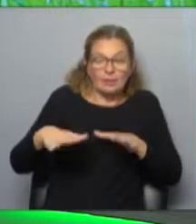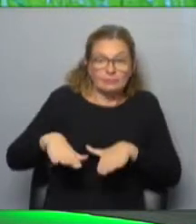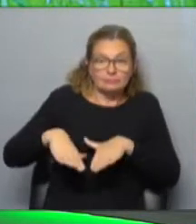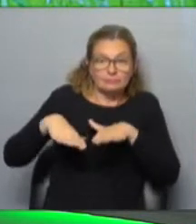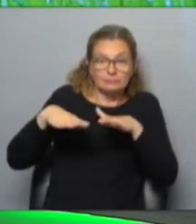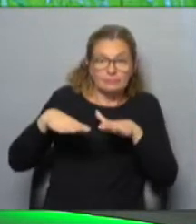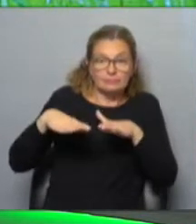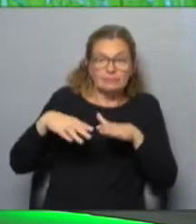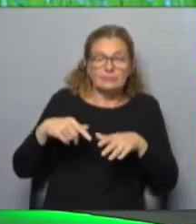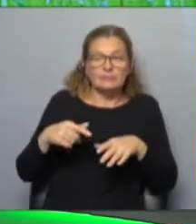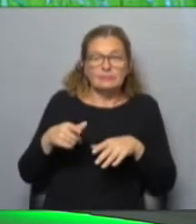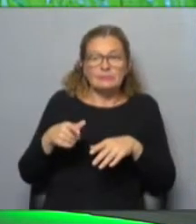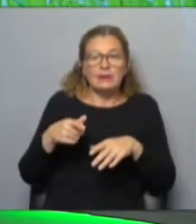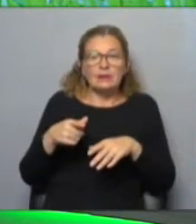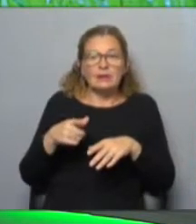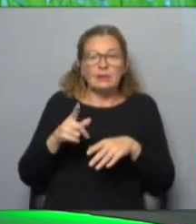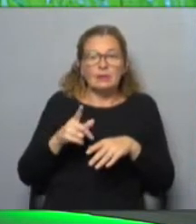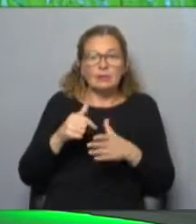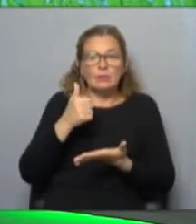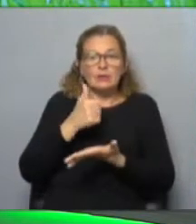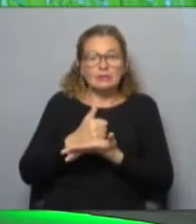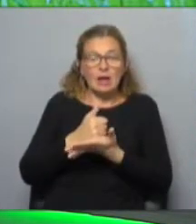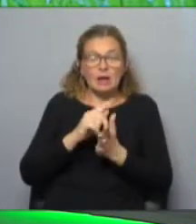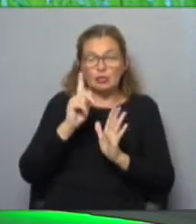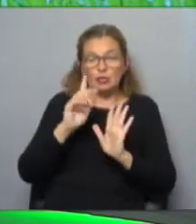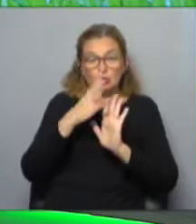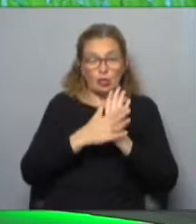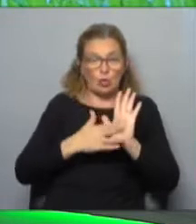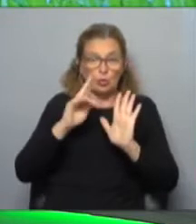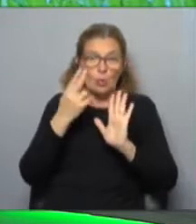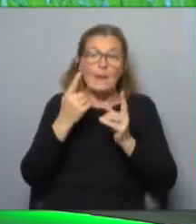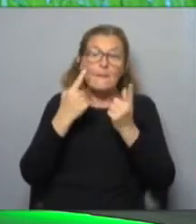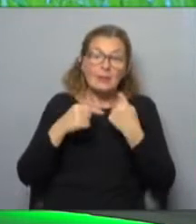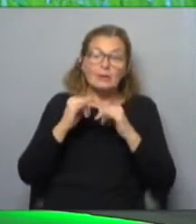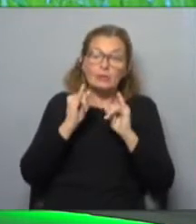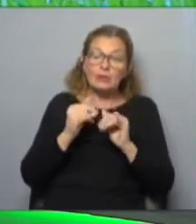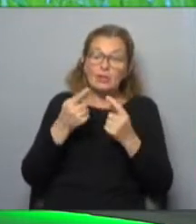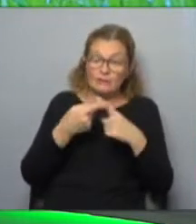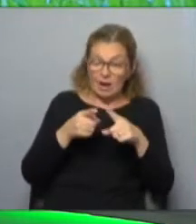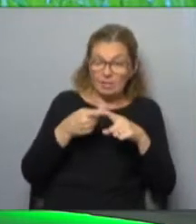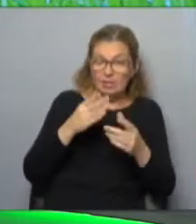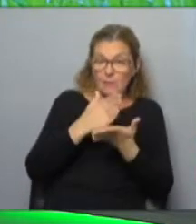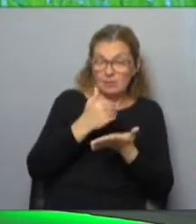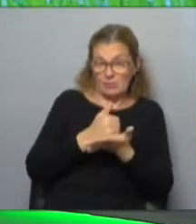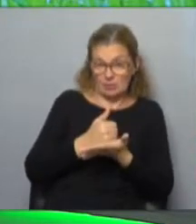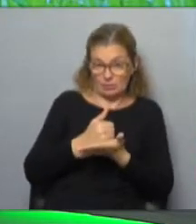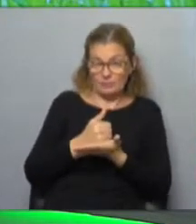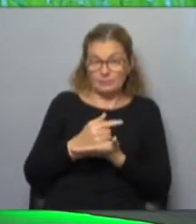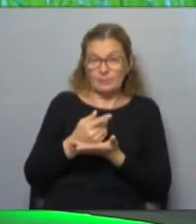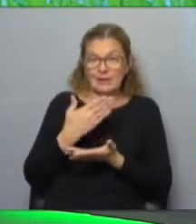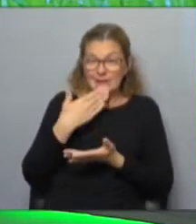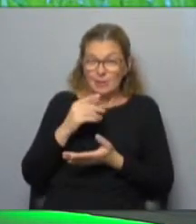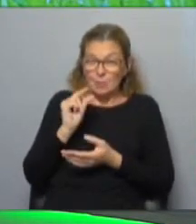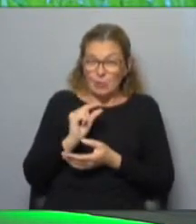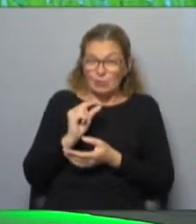procrea. Y que no está presente en todo el territorio nacional, pero sí en varios departamentos del Uruguay. Para entender un